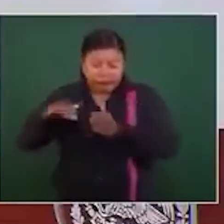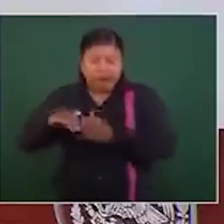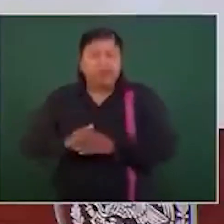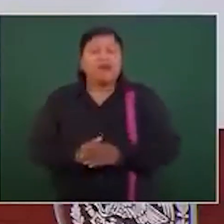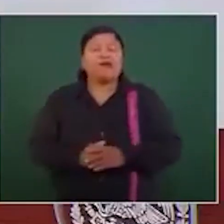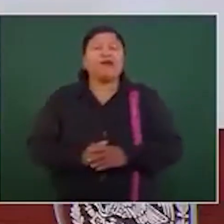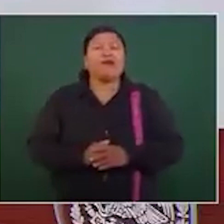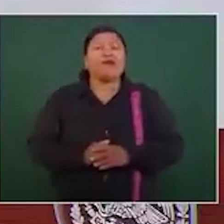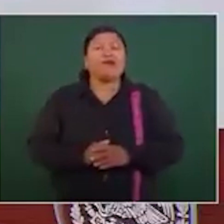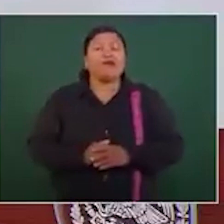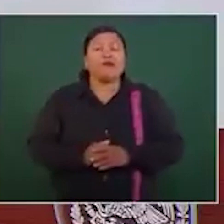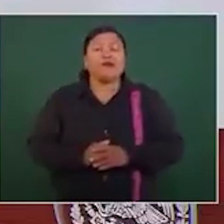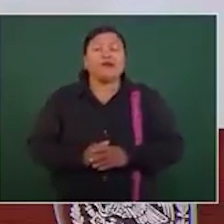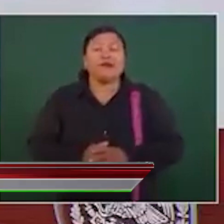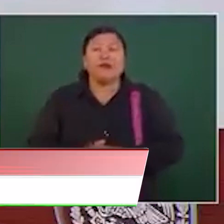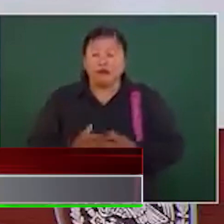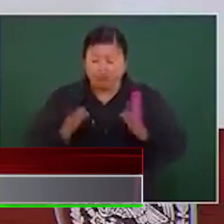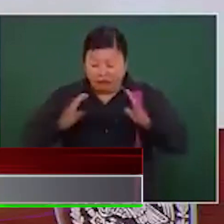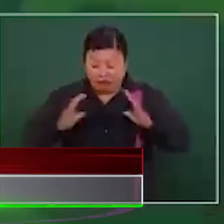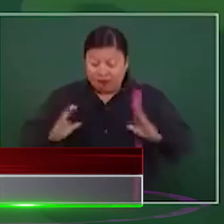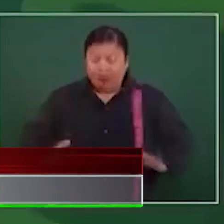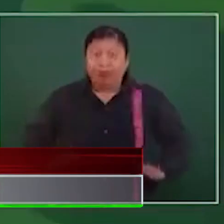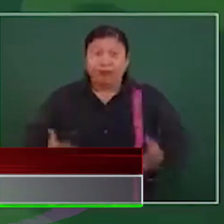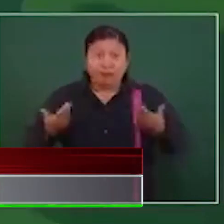misma. Uno no es Dios.